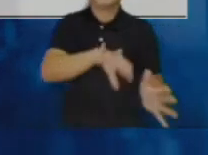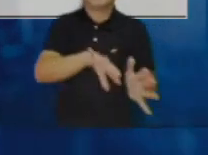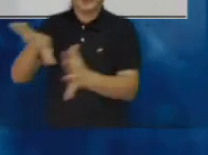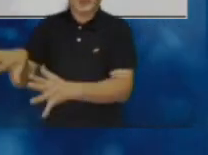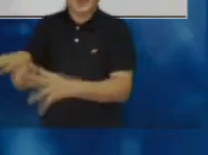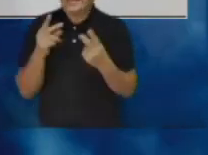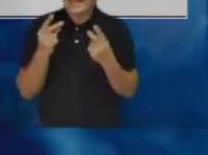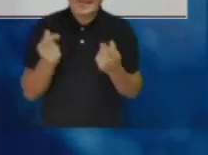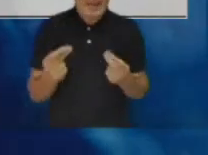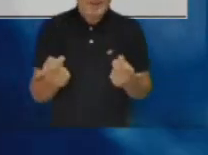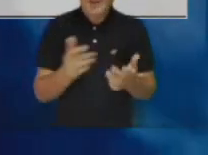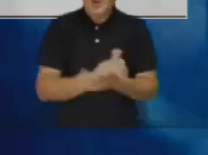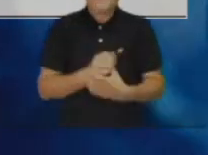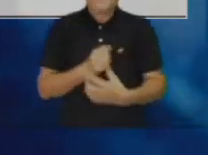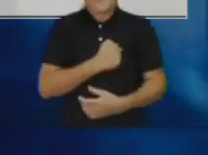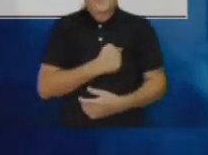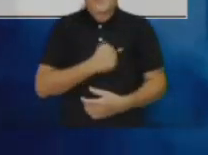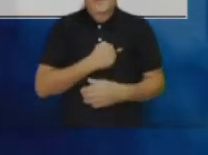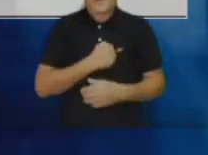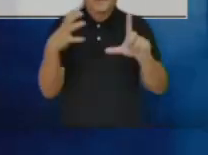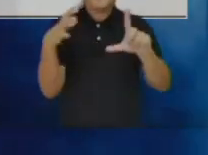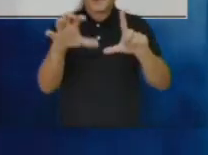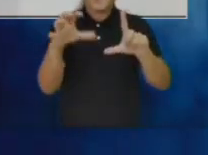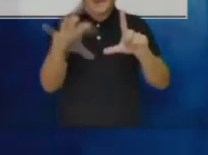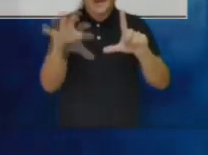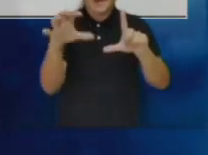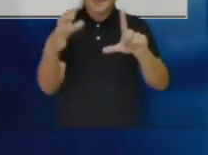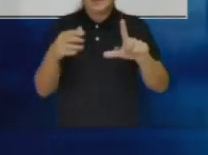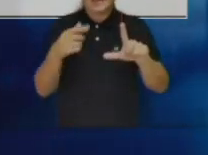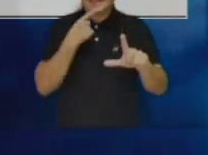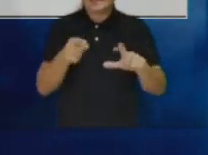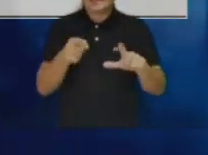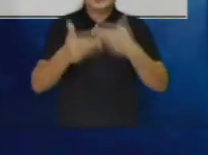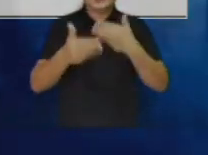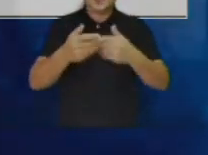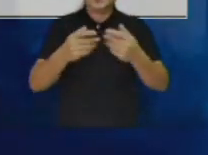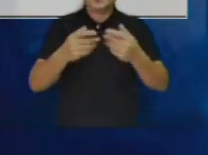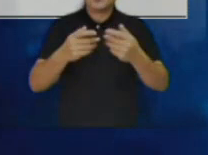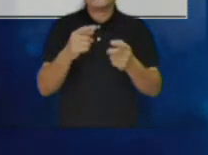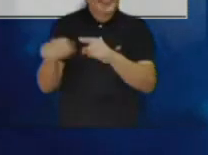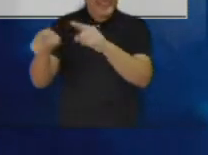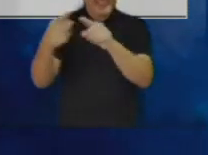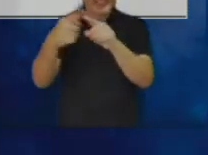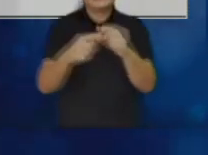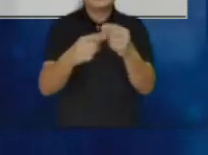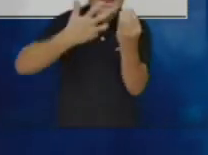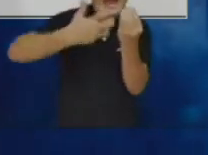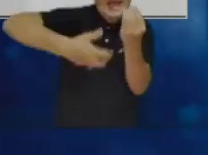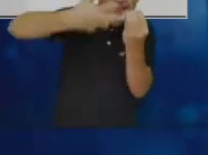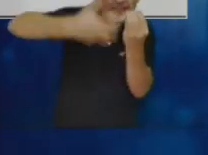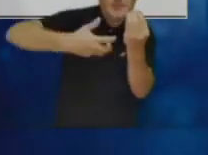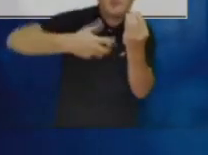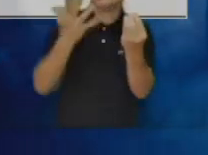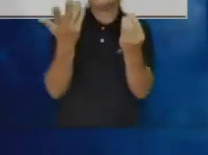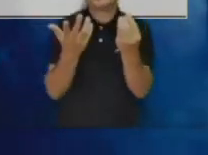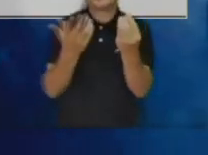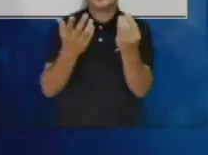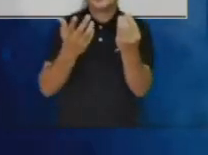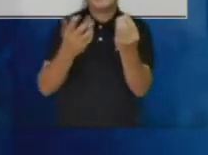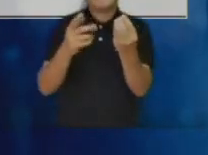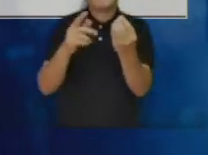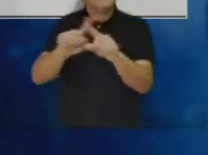tengo láminas de diferentes tipos y evoluciones de equipos y medidas que estamos, que tenemos y